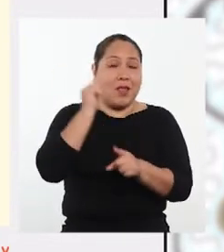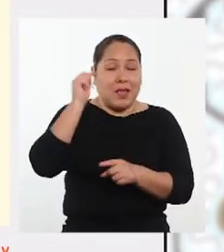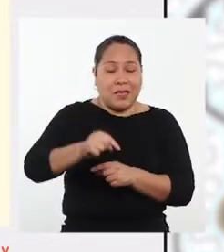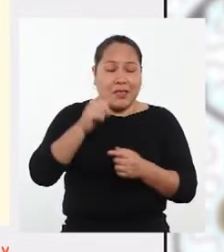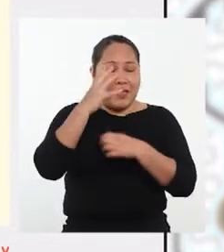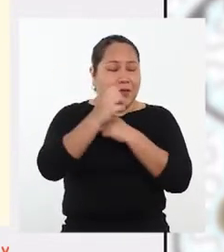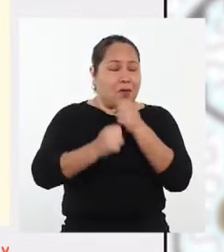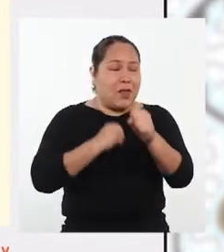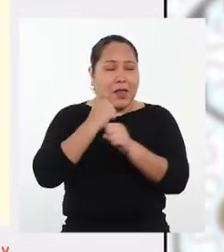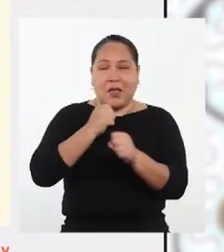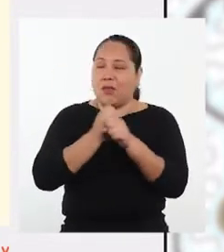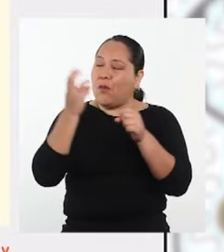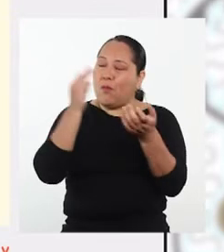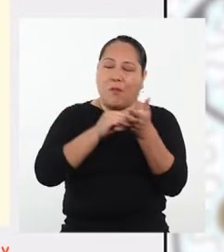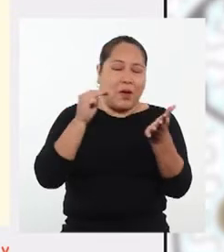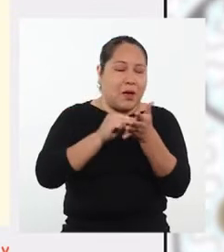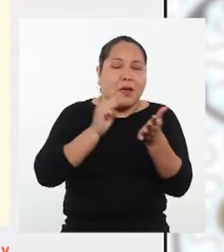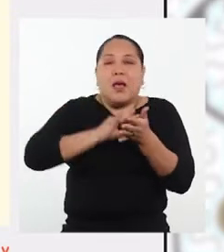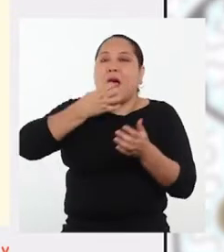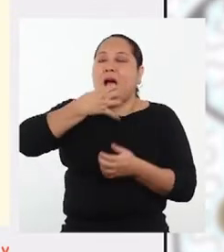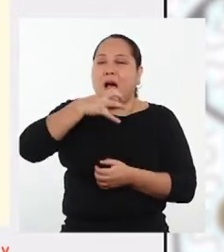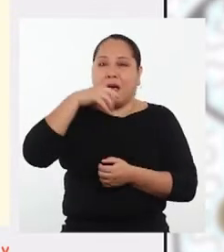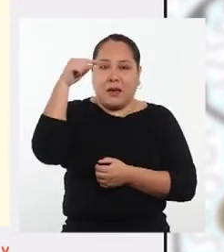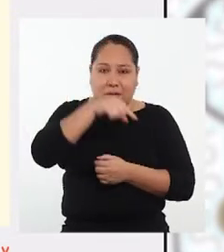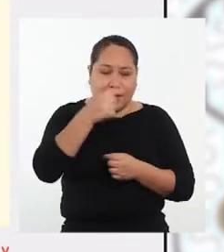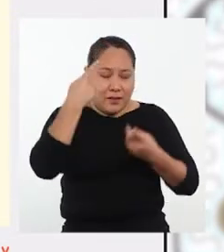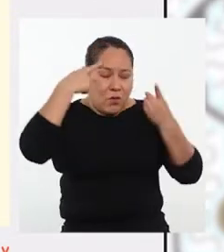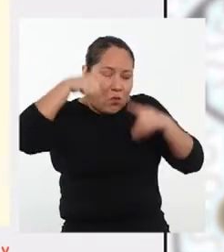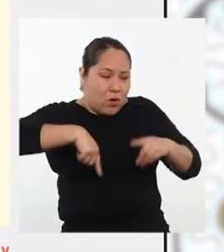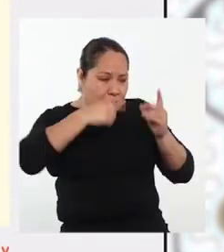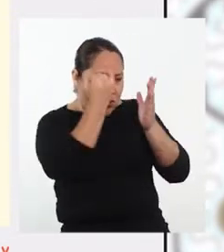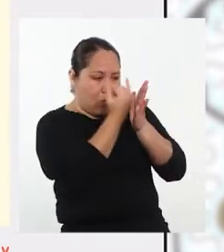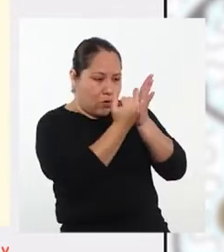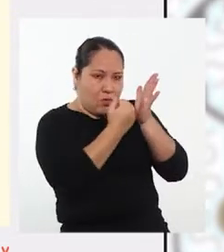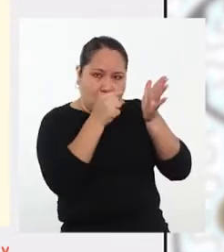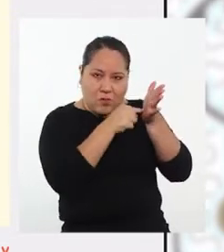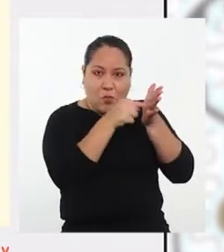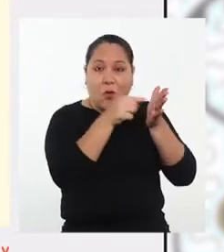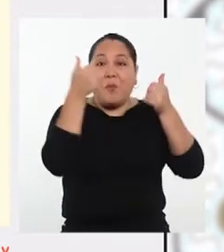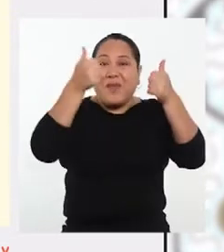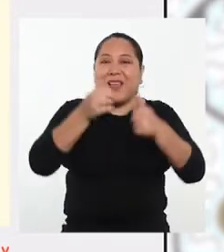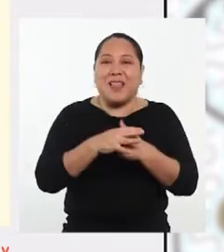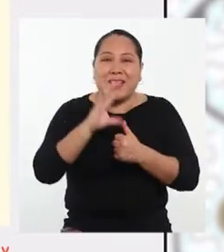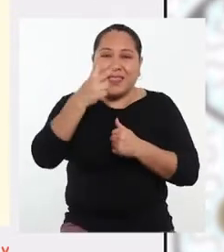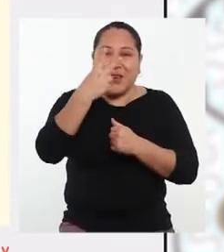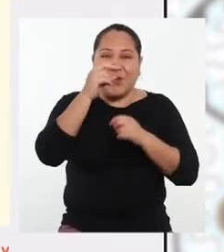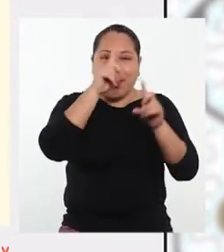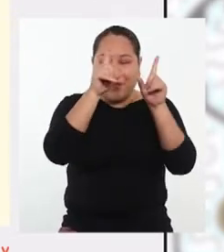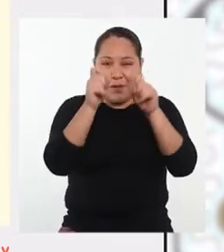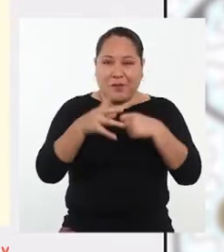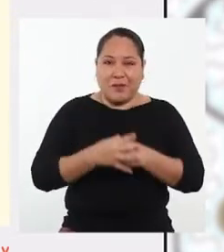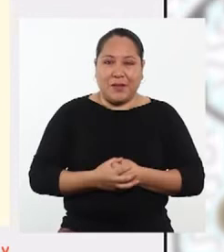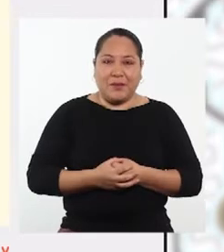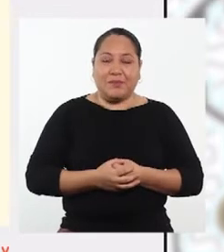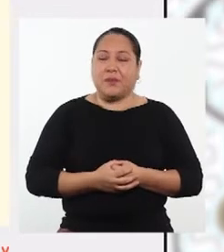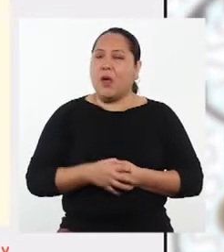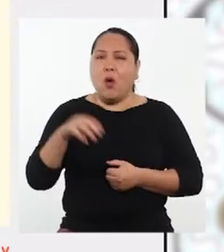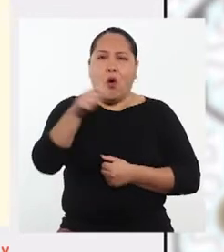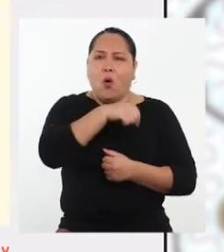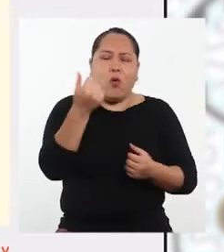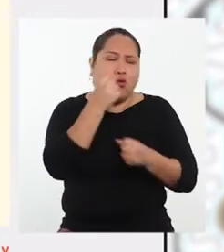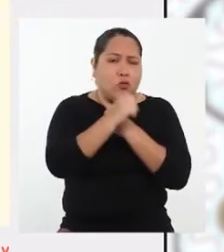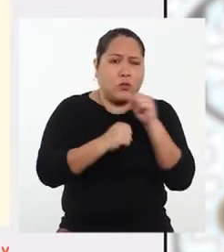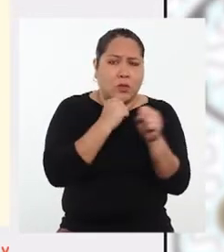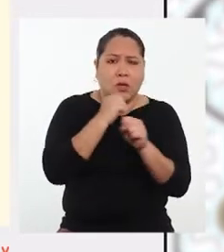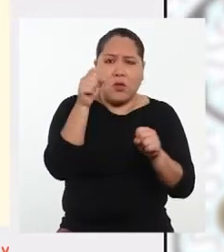fue el año más caluroso para el planeta de acuerdo con el gráfico. ¡Bien hecho! Ahora vamos con la segunda pregunta. ¿Qué